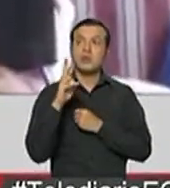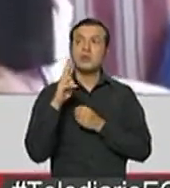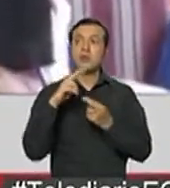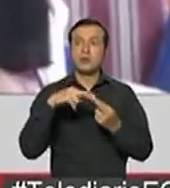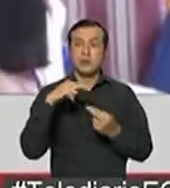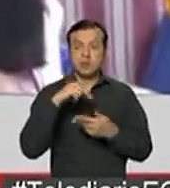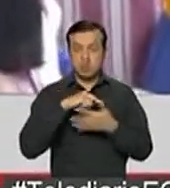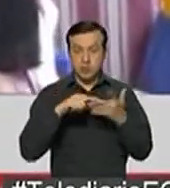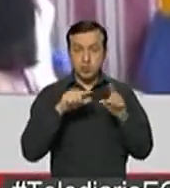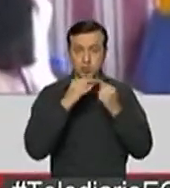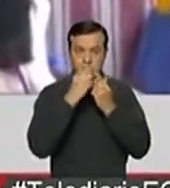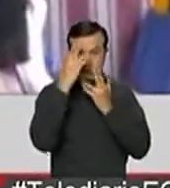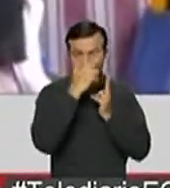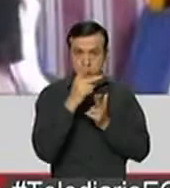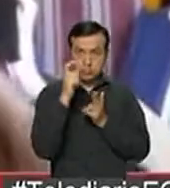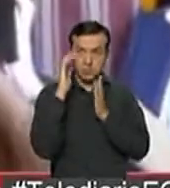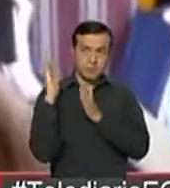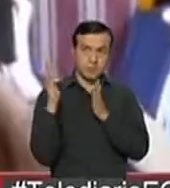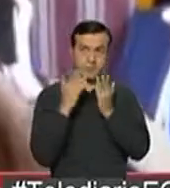grupos terroristas.